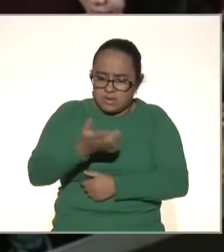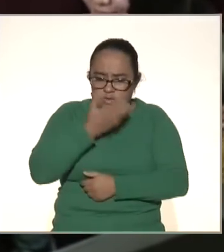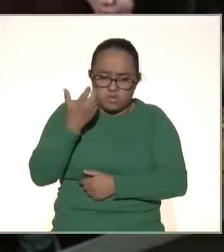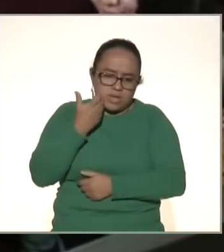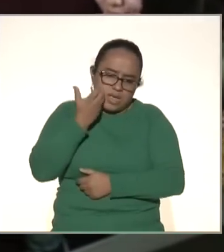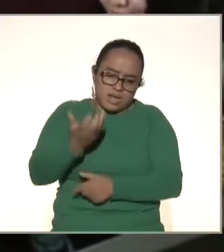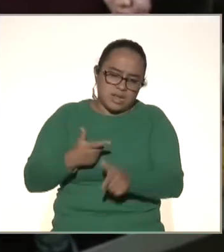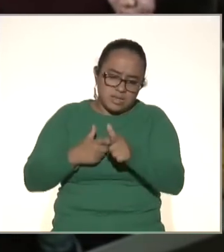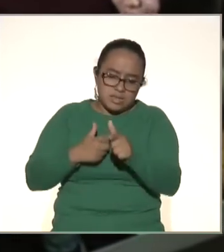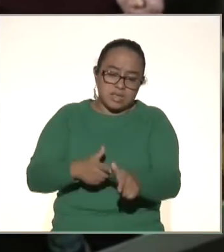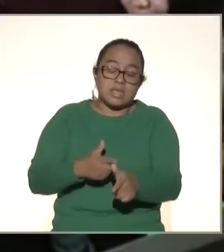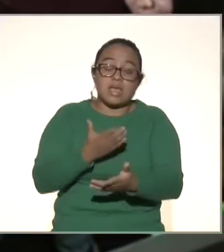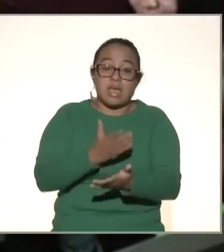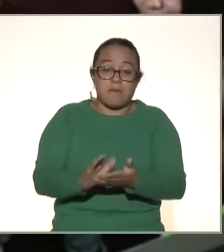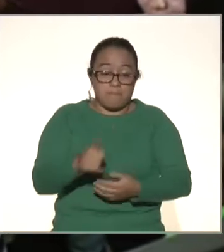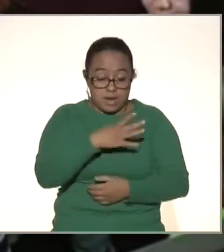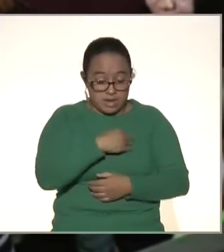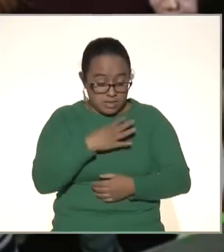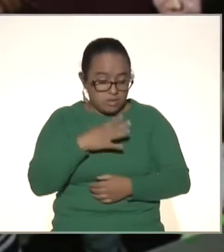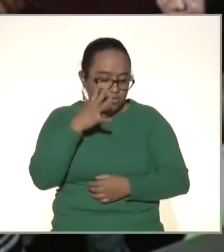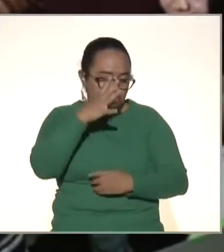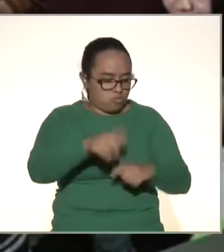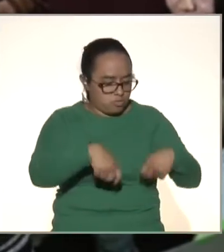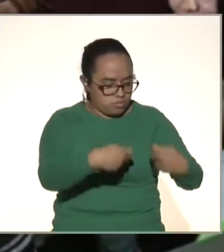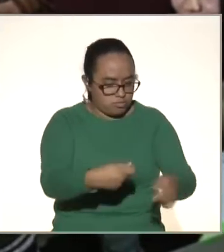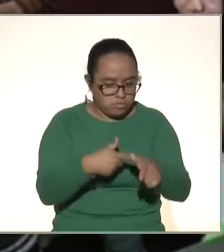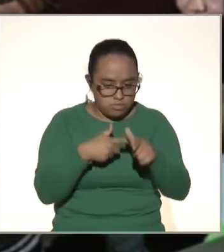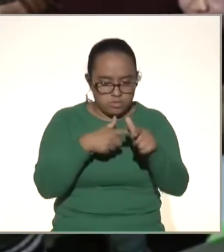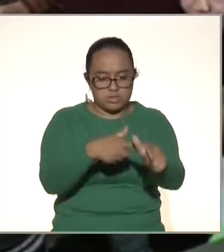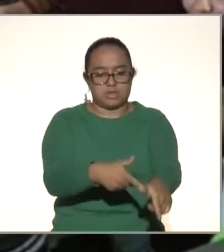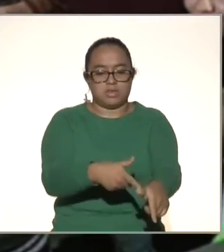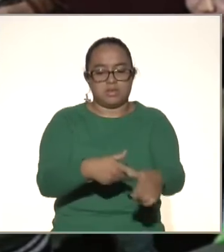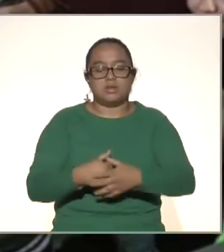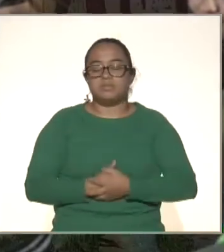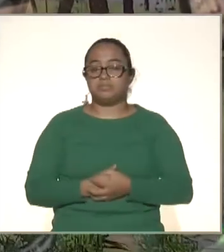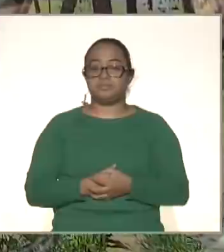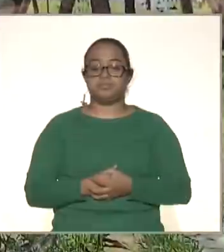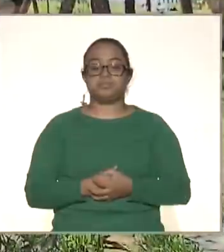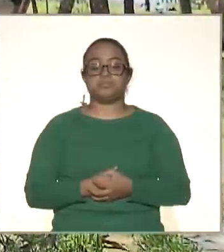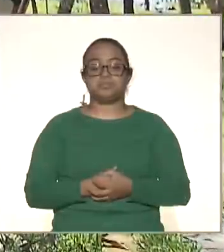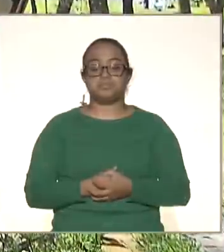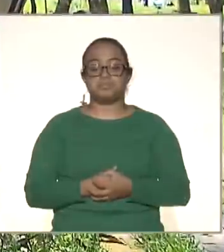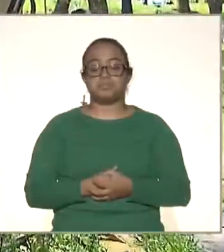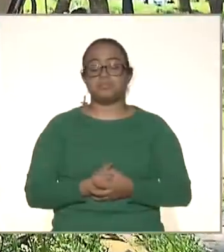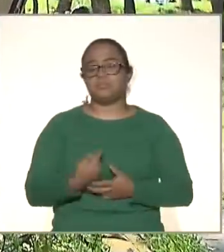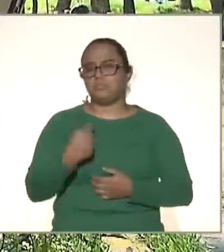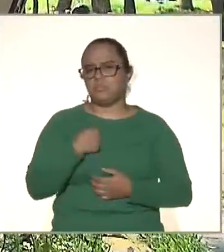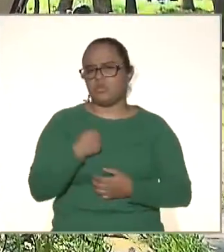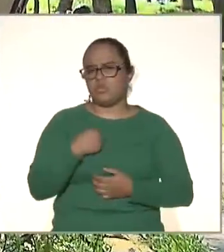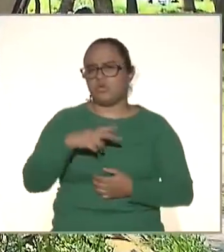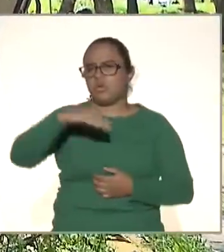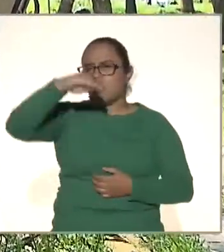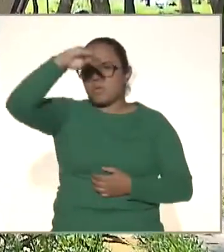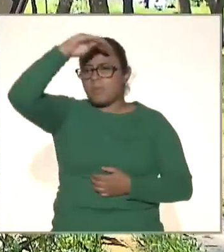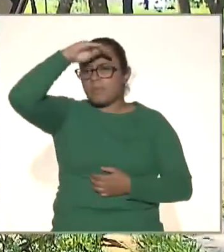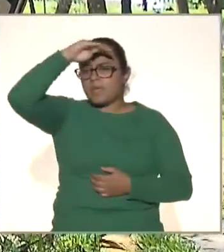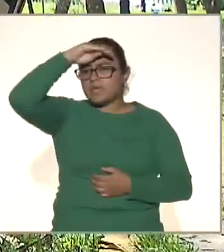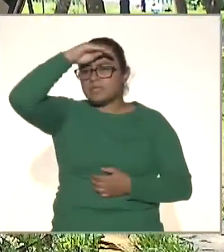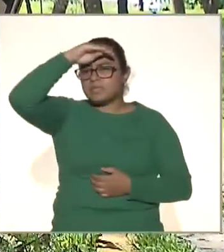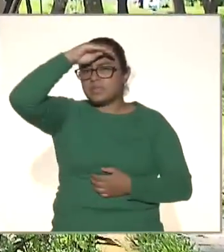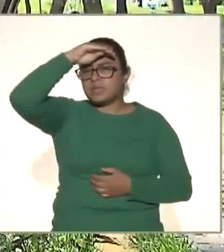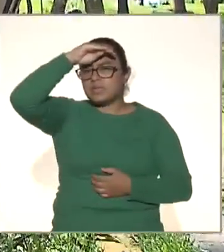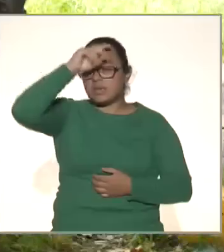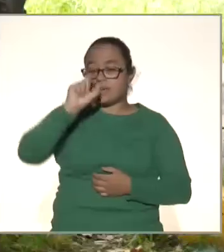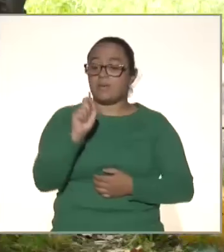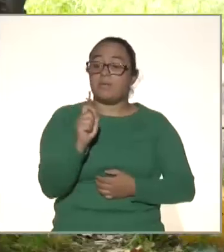y aparte pues que nuestros hijos también la continúen. Pues yo nunca tuve el tema de